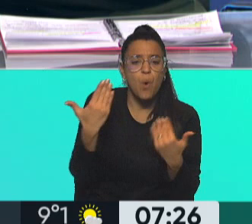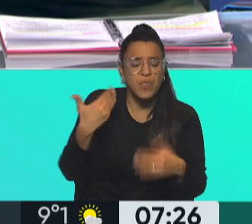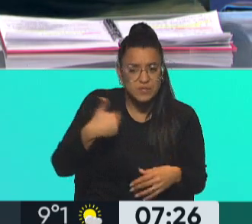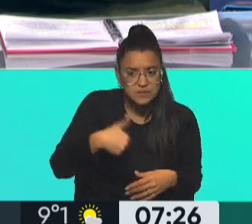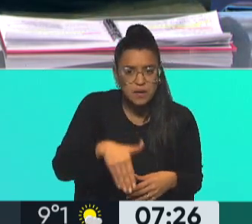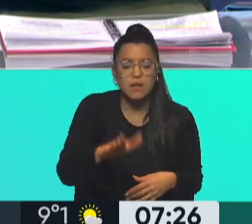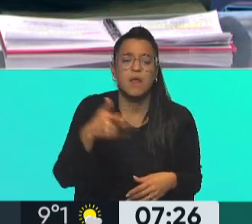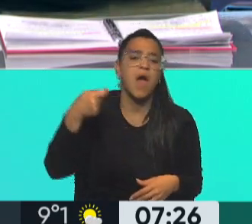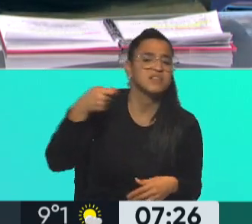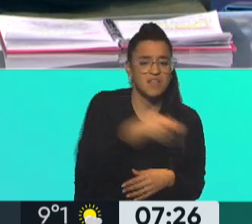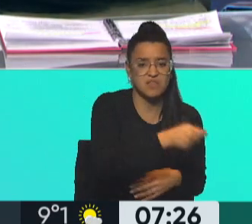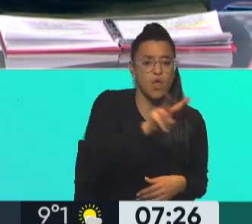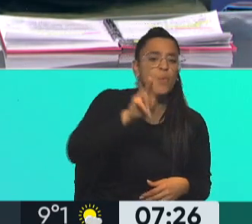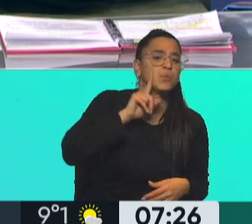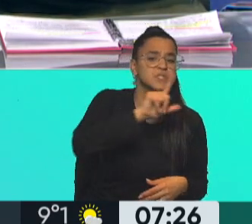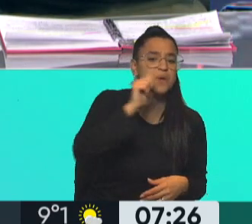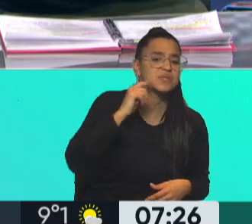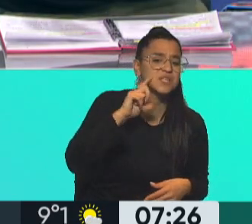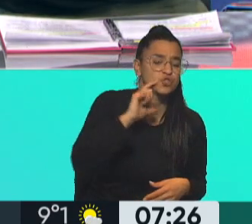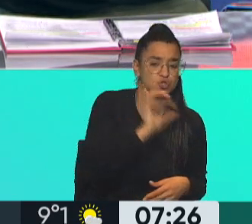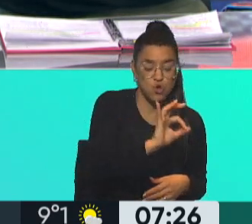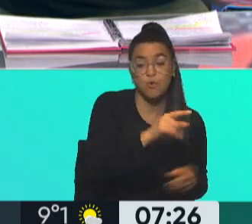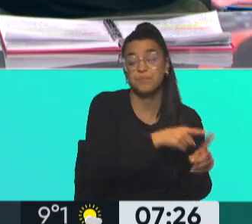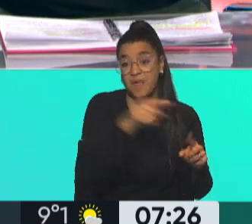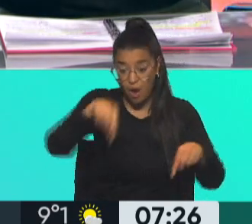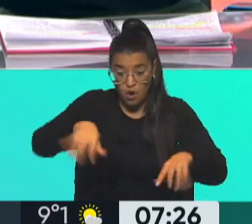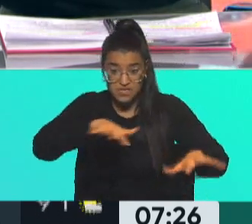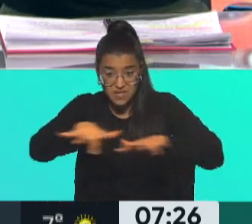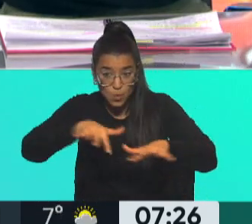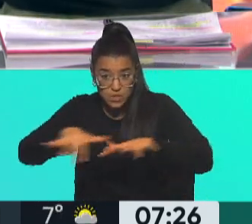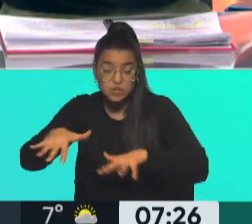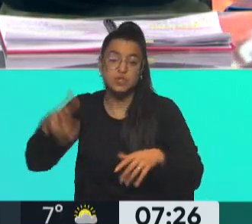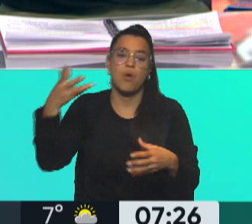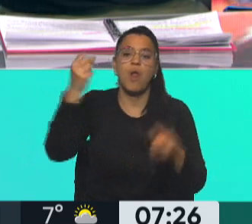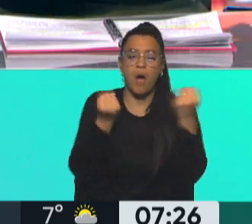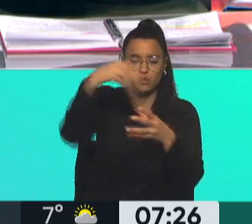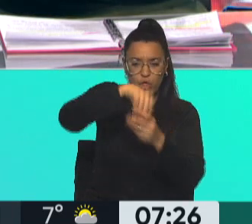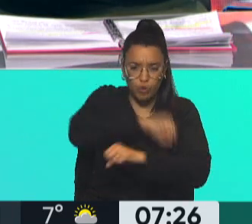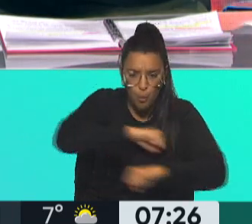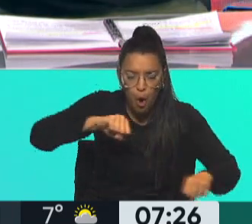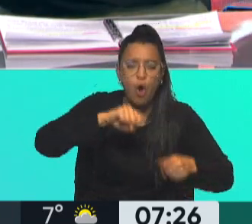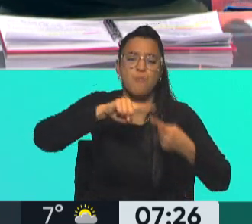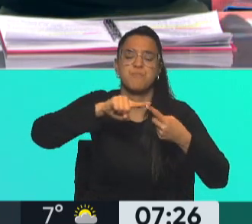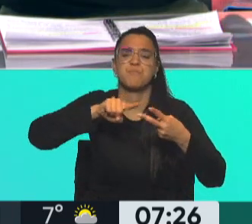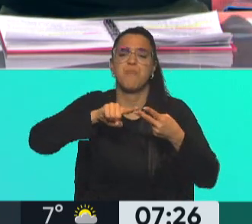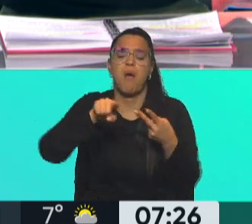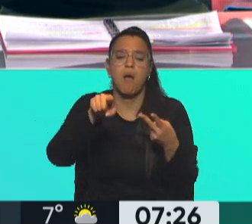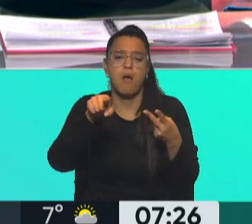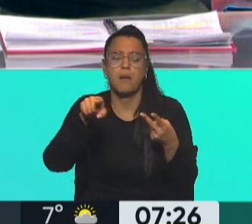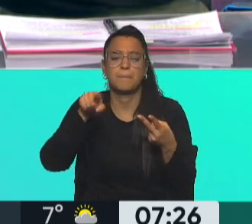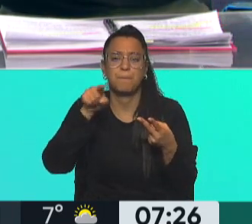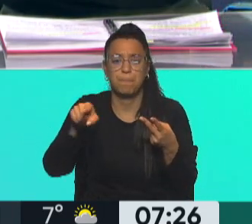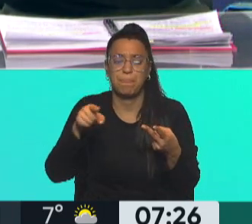contra Villavicencio y que en realidad también los hechos que están ocurriendo, es decir, el coche bomba en uno de